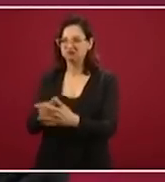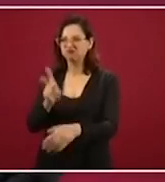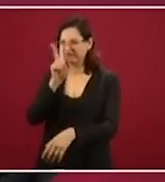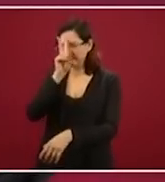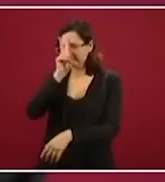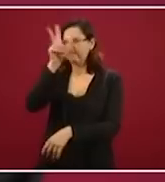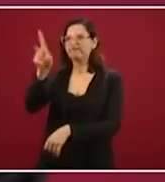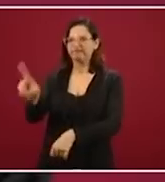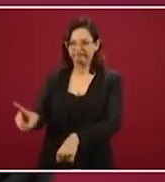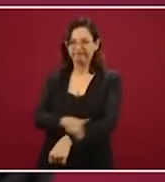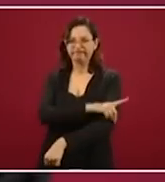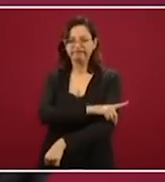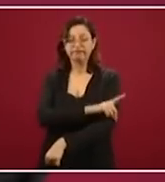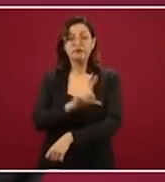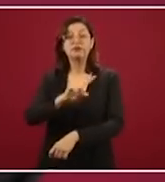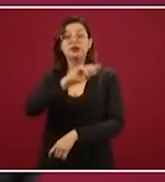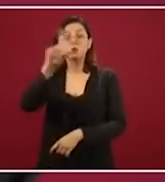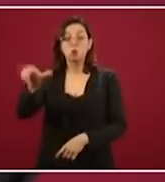grupo